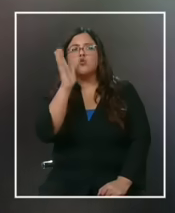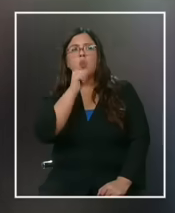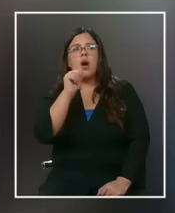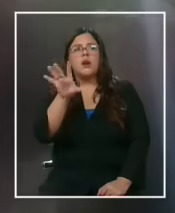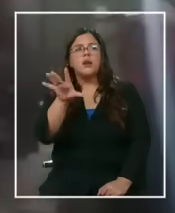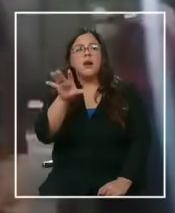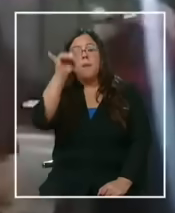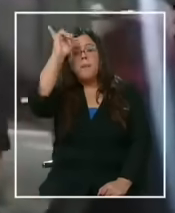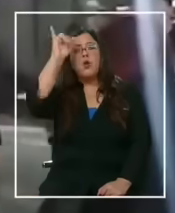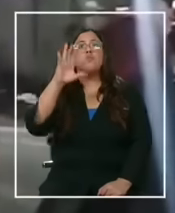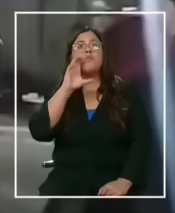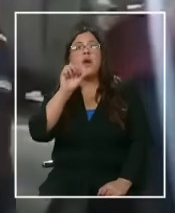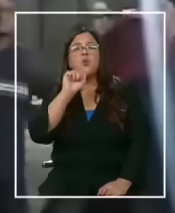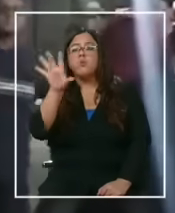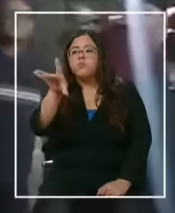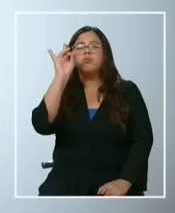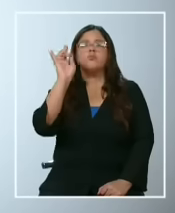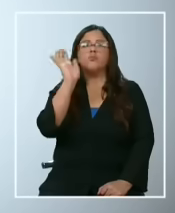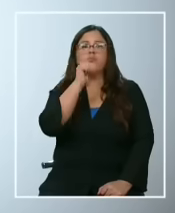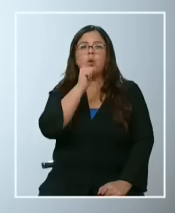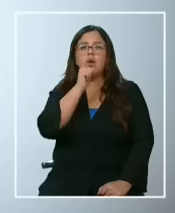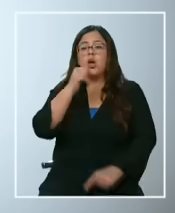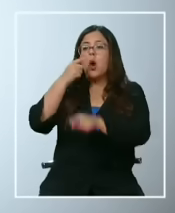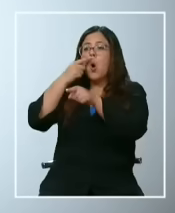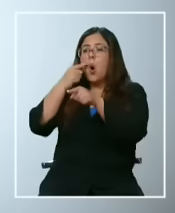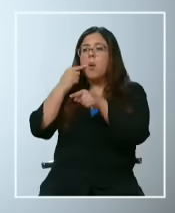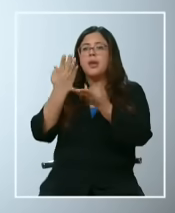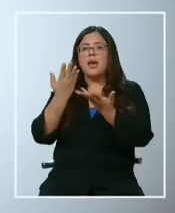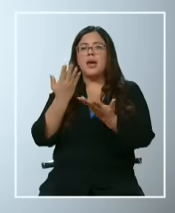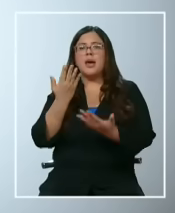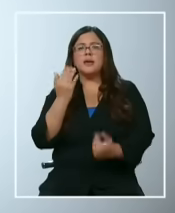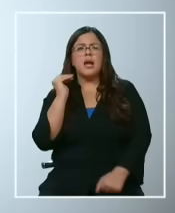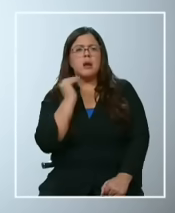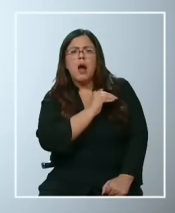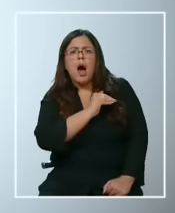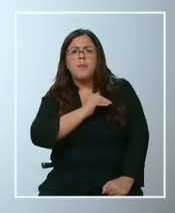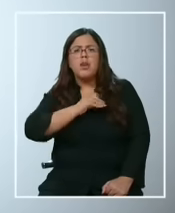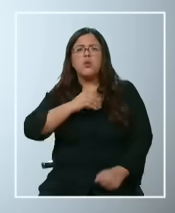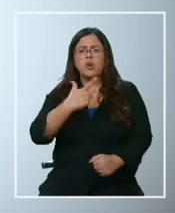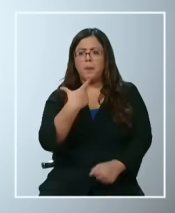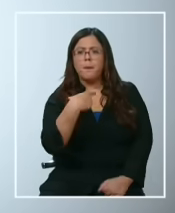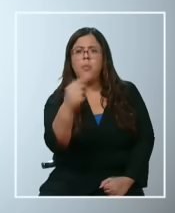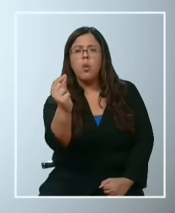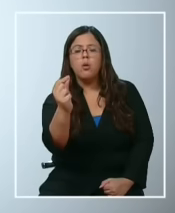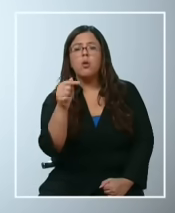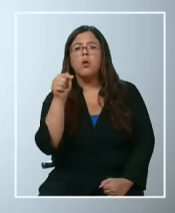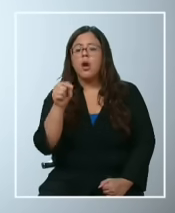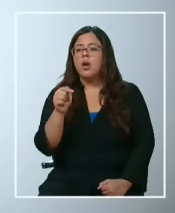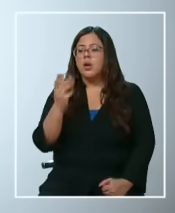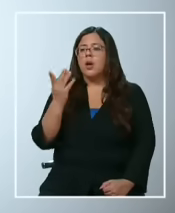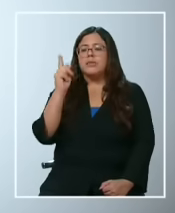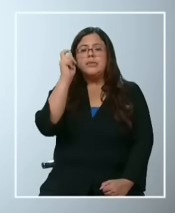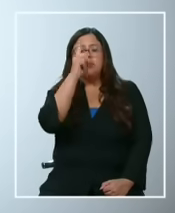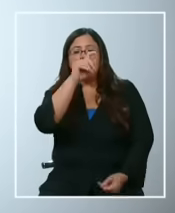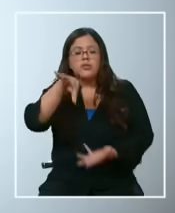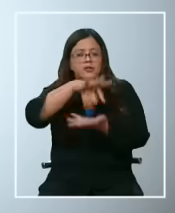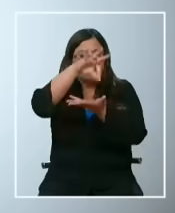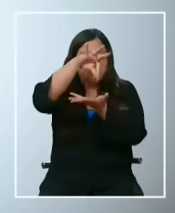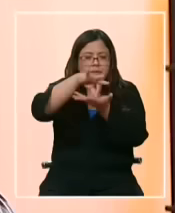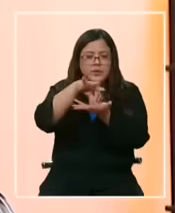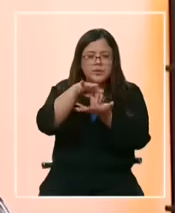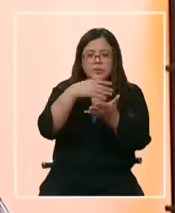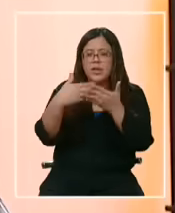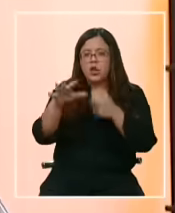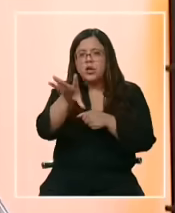desapercibido siempre se movió muy rápido y eso también nos dificultó la la ubicación y la detención